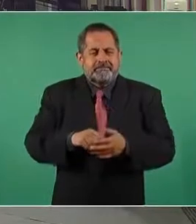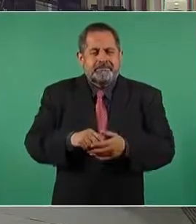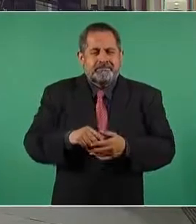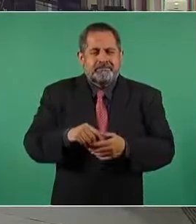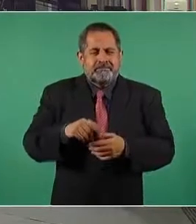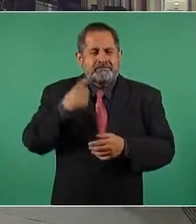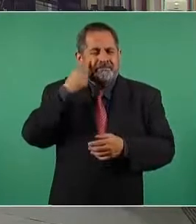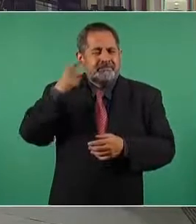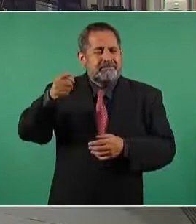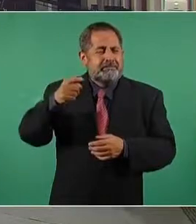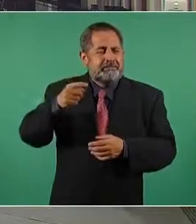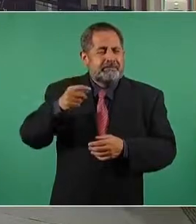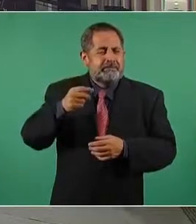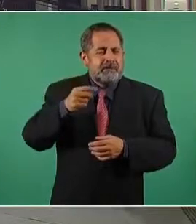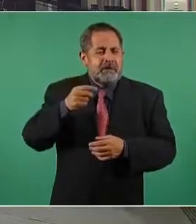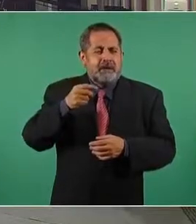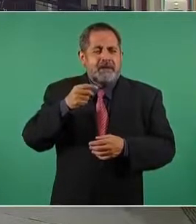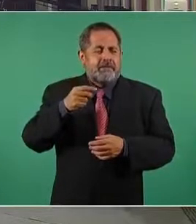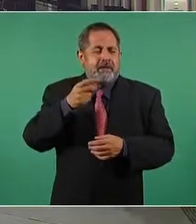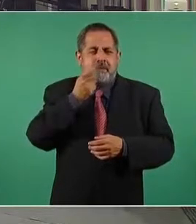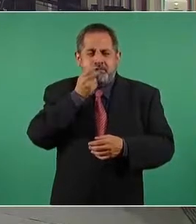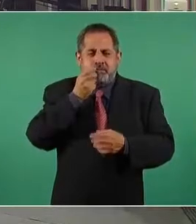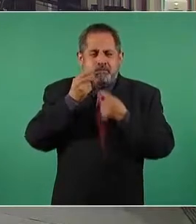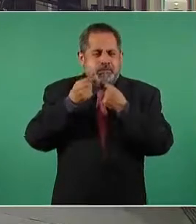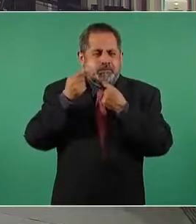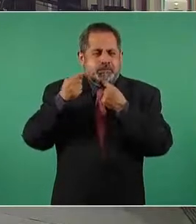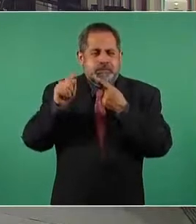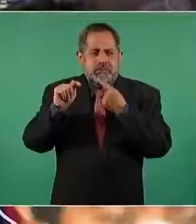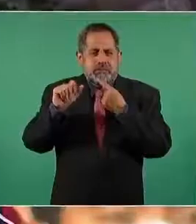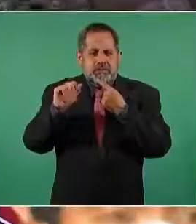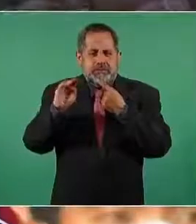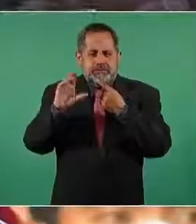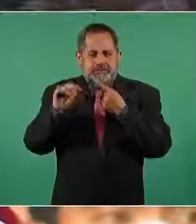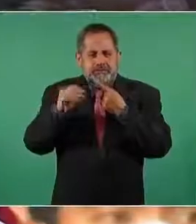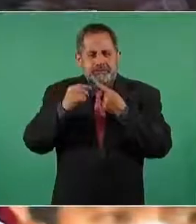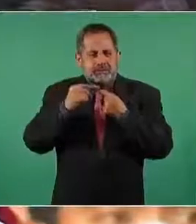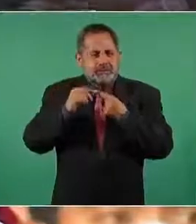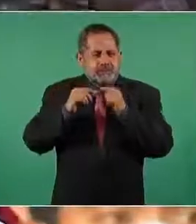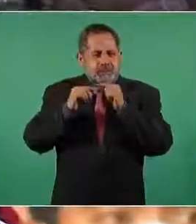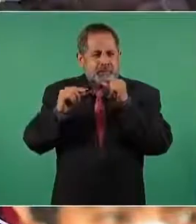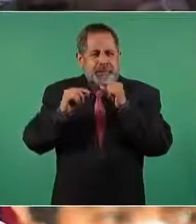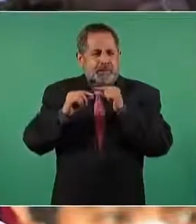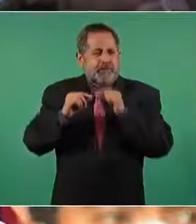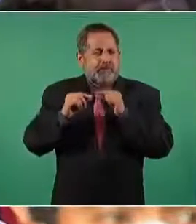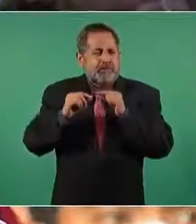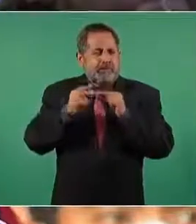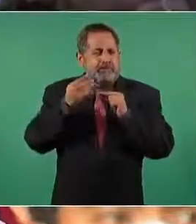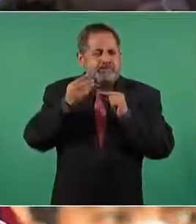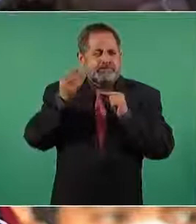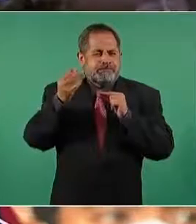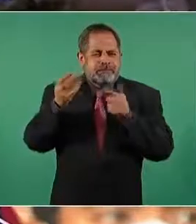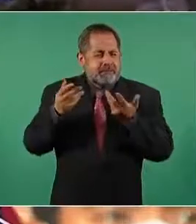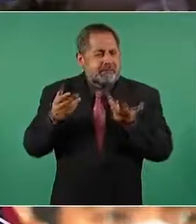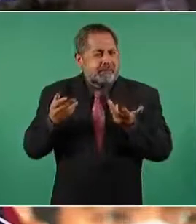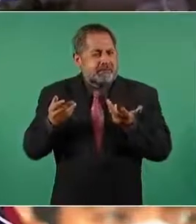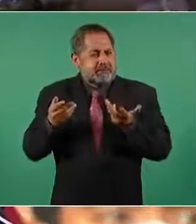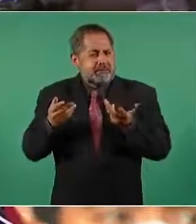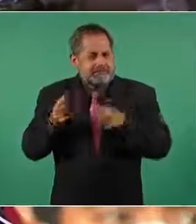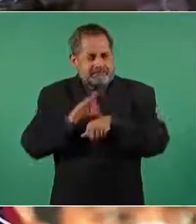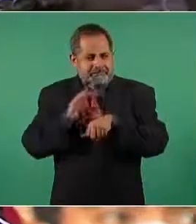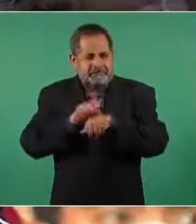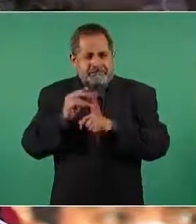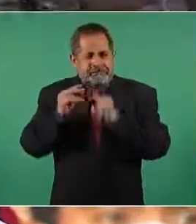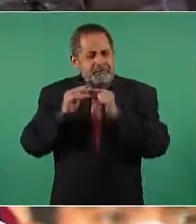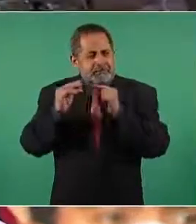de tabaco? Bueno, pues resulta que usted dio la orden, ¿no?, de derogar, de echar abajo este decreto. No ha ocurrido así,